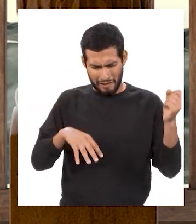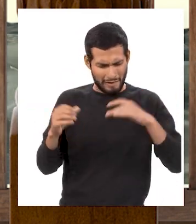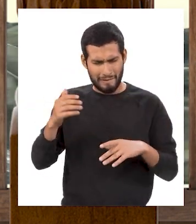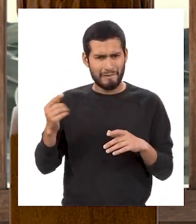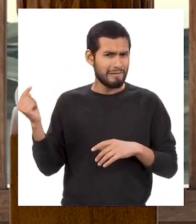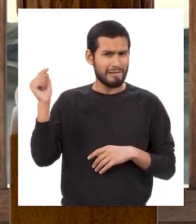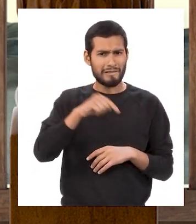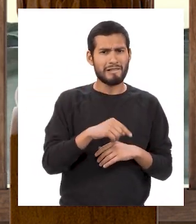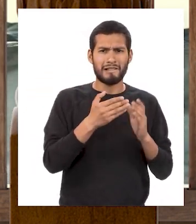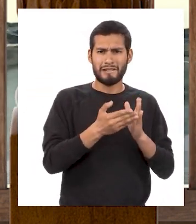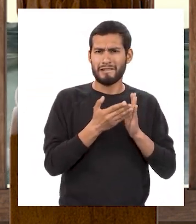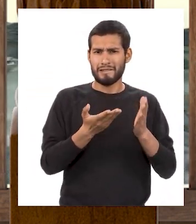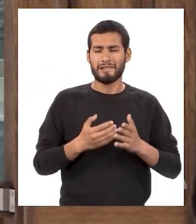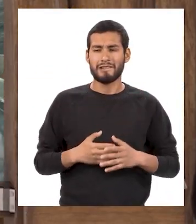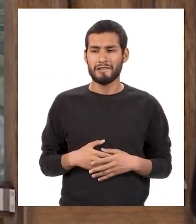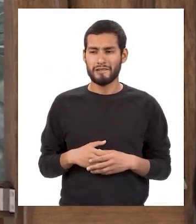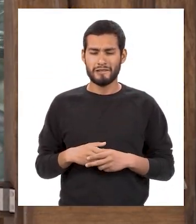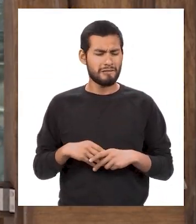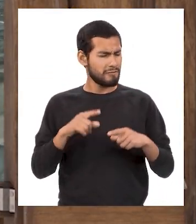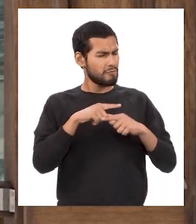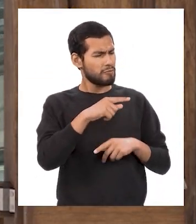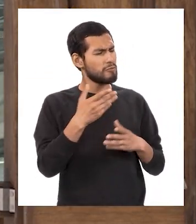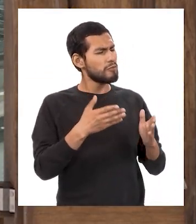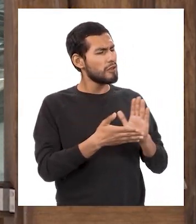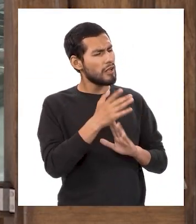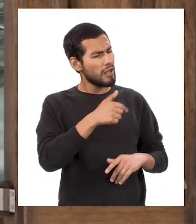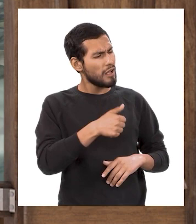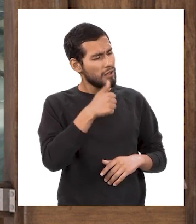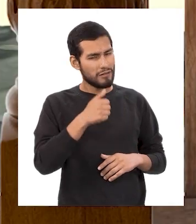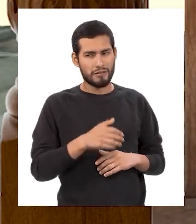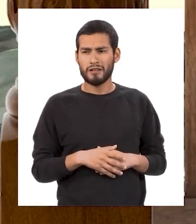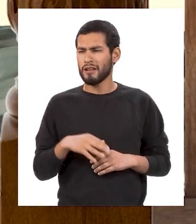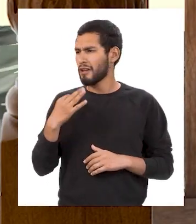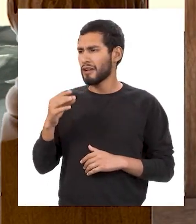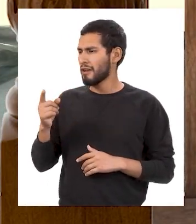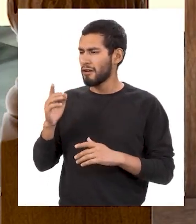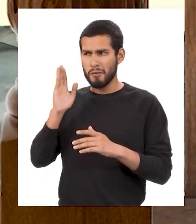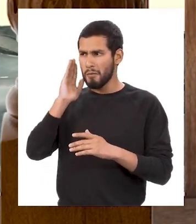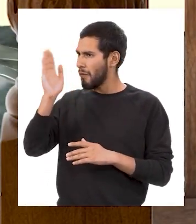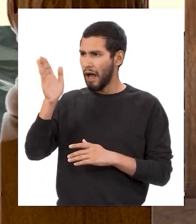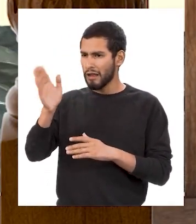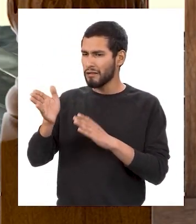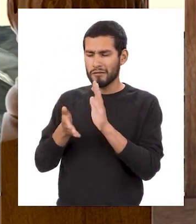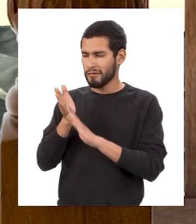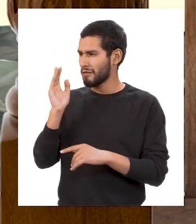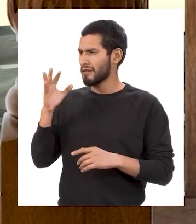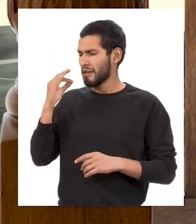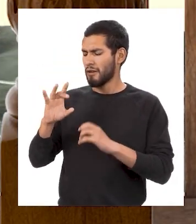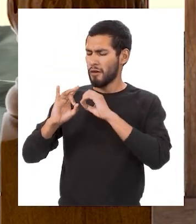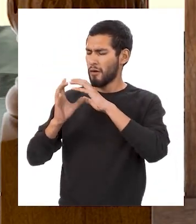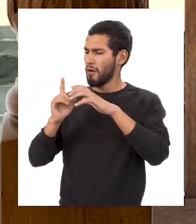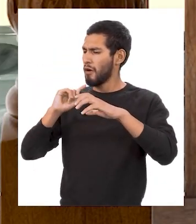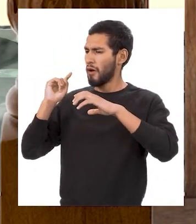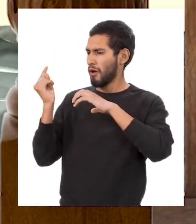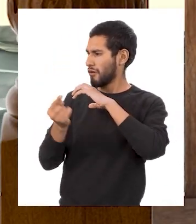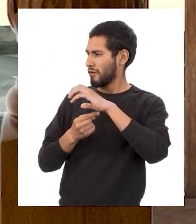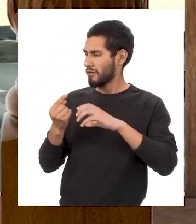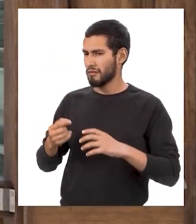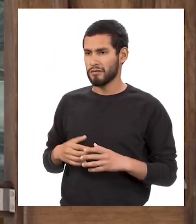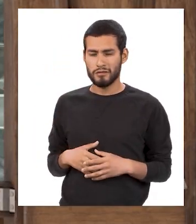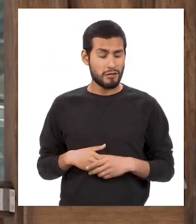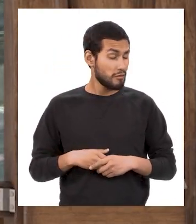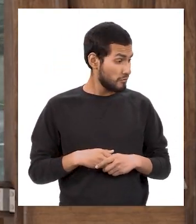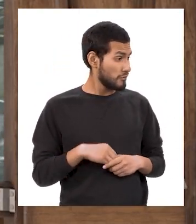ya estábamos en este barco. Pero, ¿a dónde va su jefe? Siempre para adelante. Está dando la vuelta al